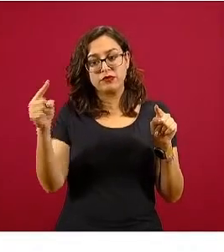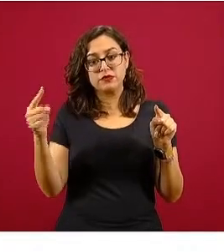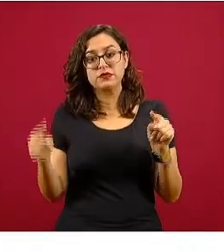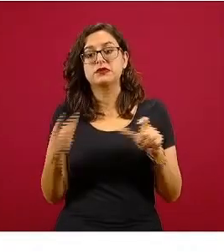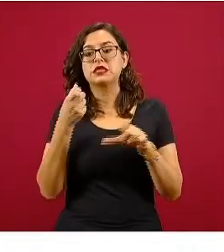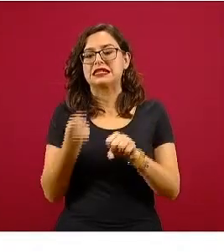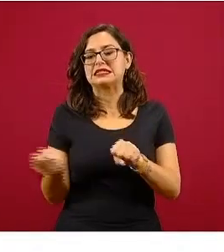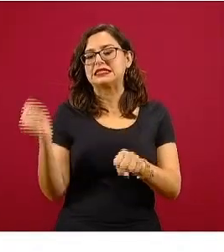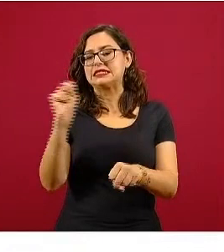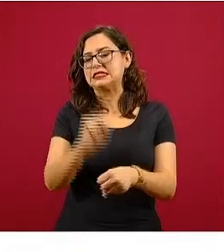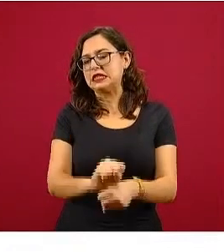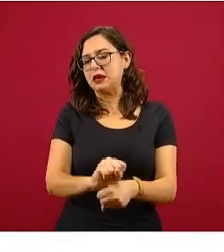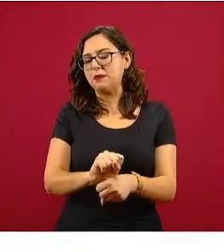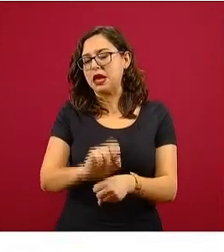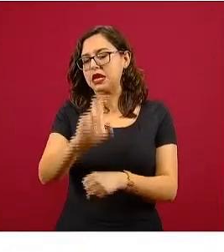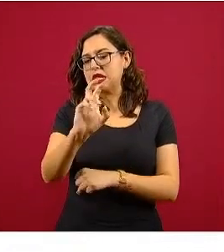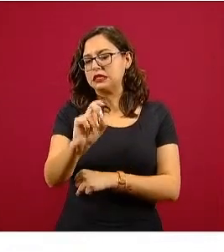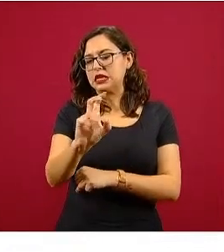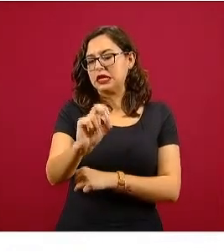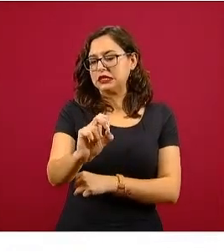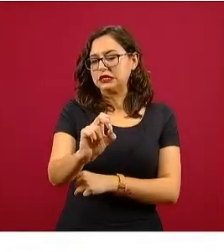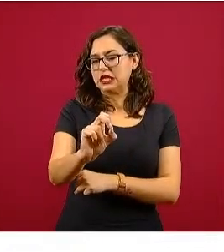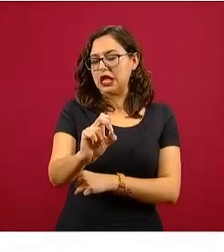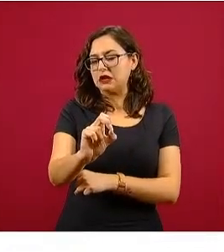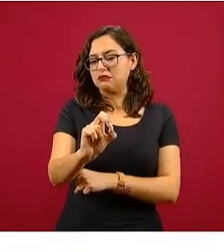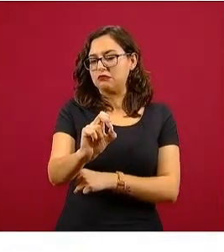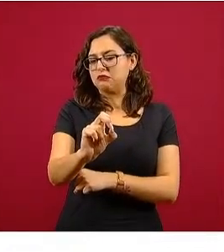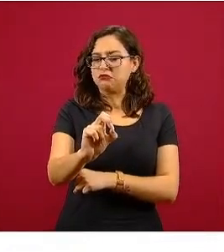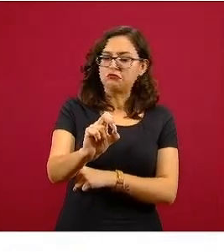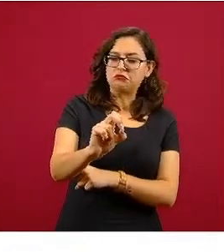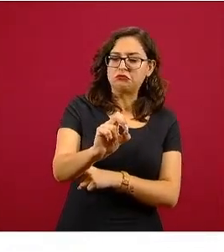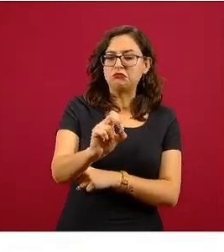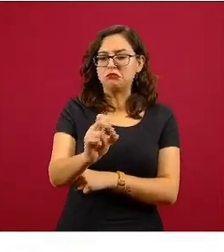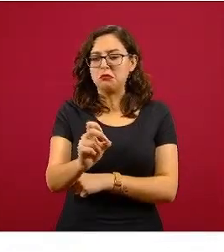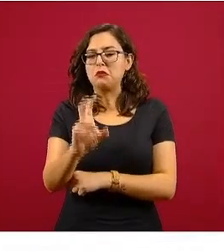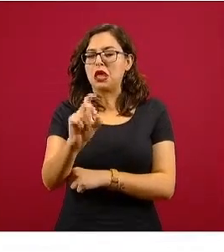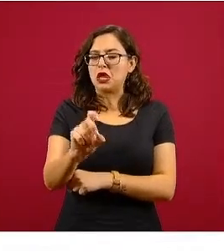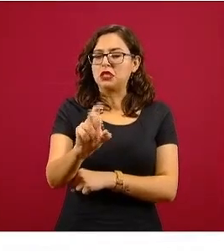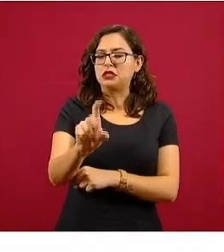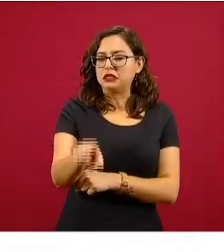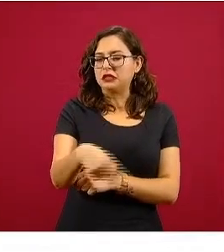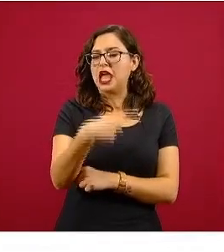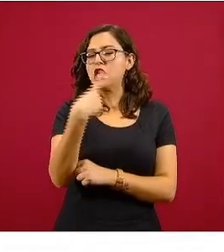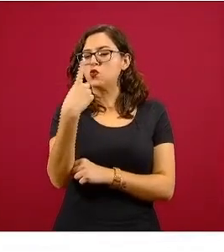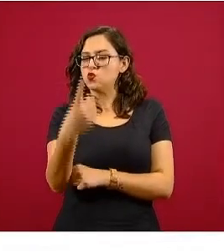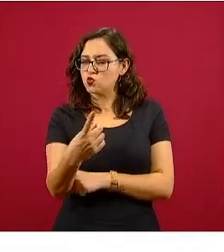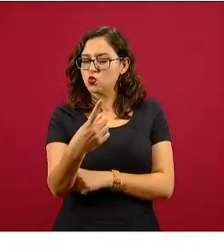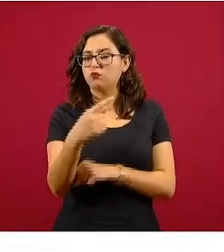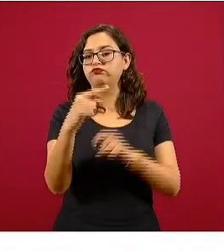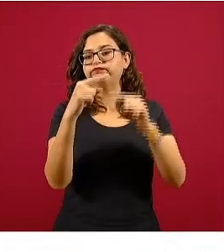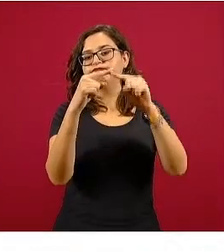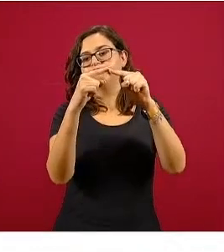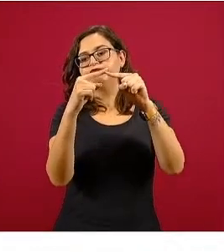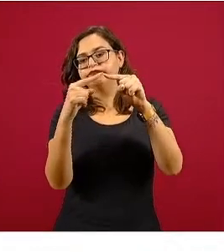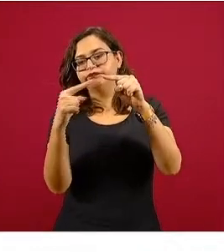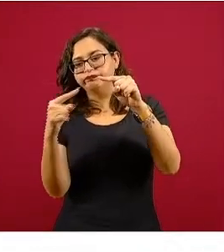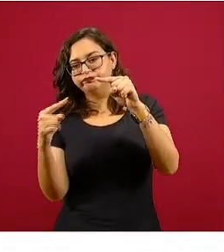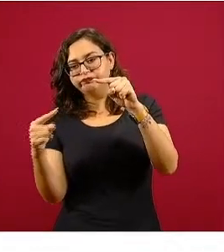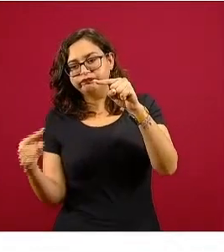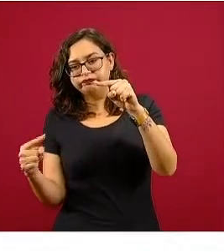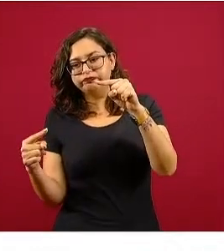la semana 30, más visible en la 31, inició un